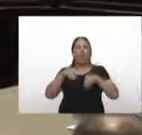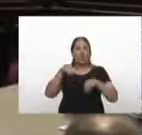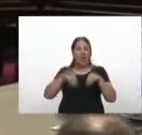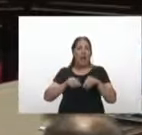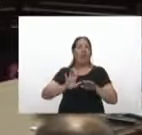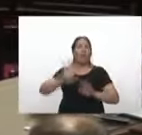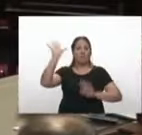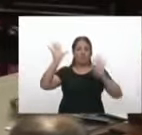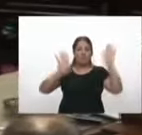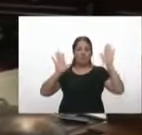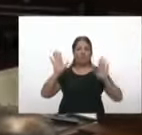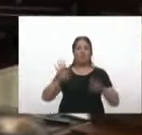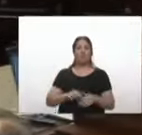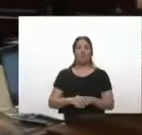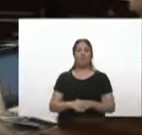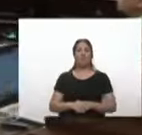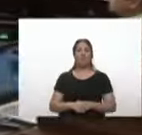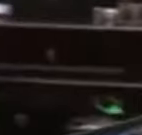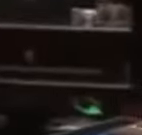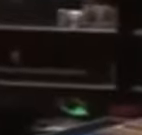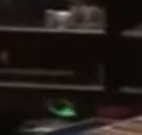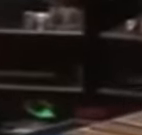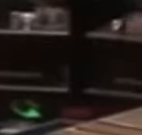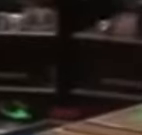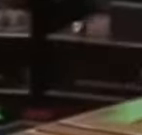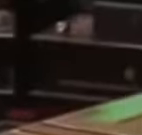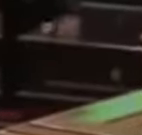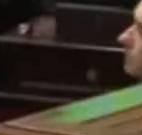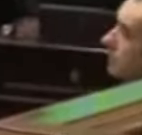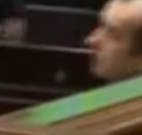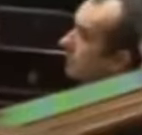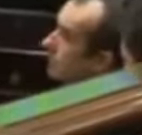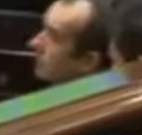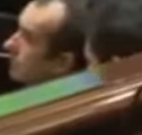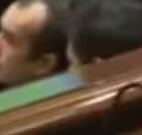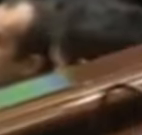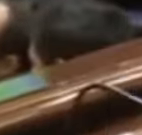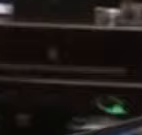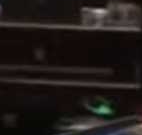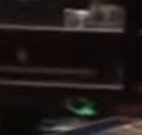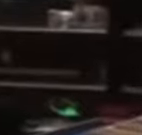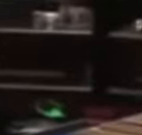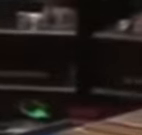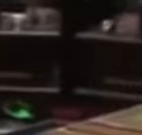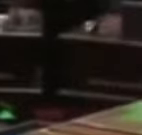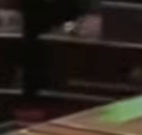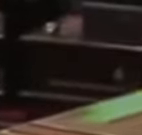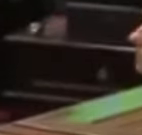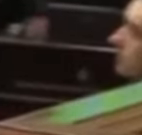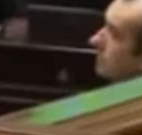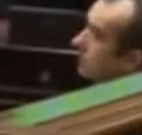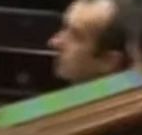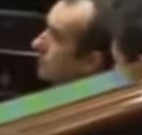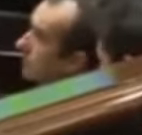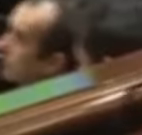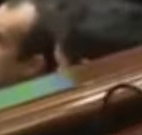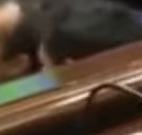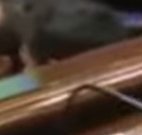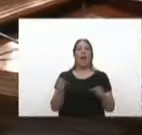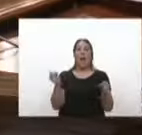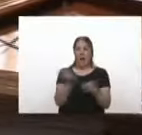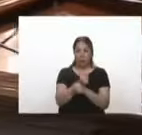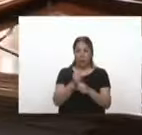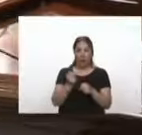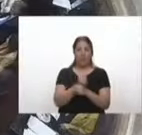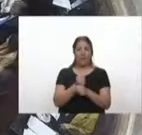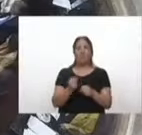hace un mes bloquearon un aumento. El problema que hay en el medio de todo esto es las diferencias salariales que hay adentro del Senado. Hay algunos